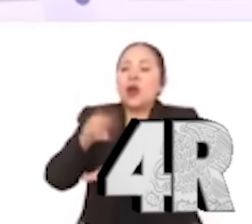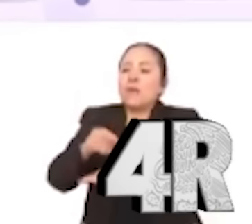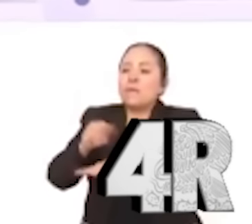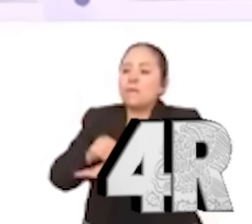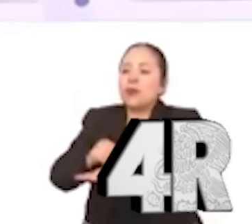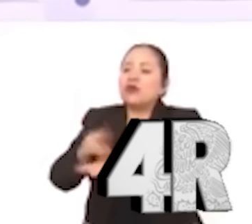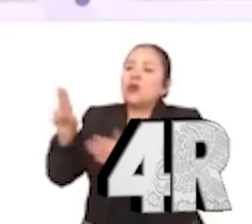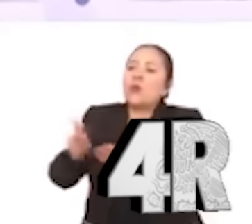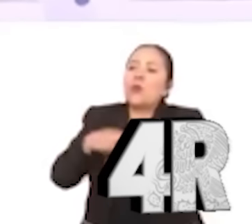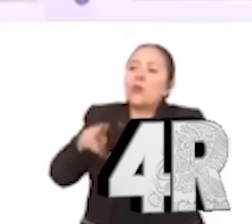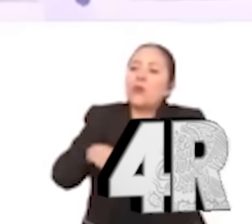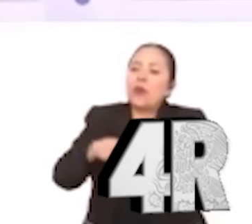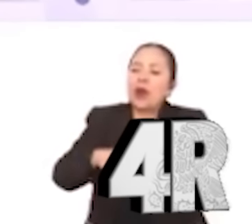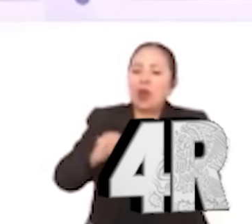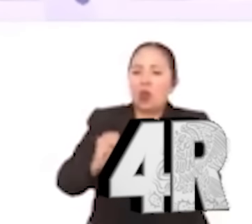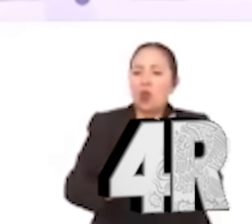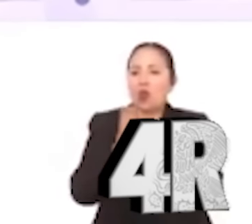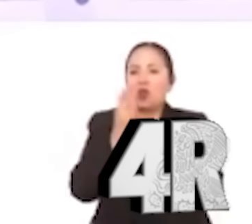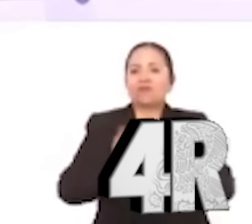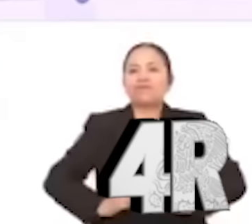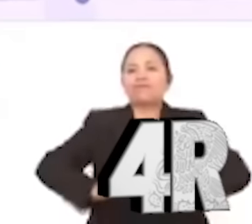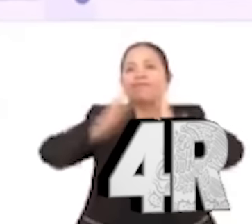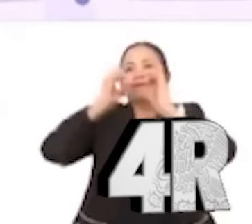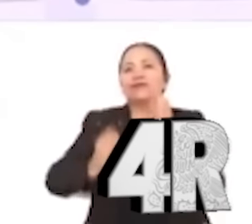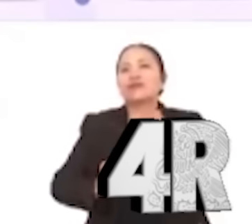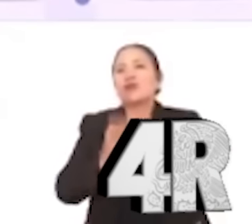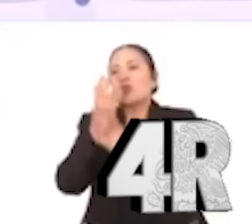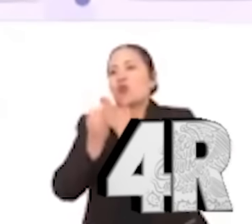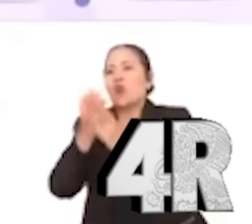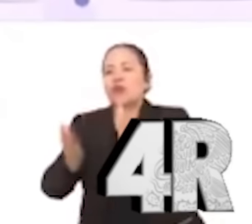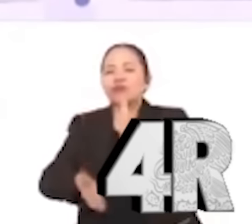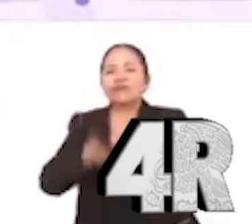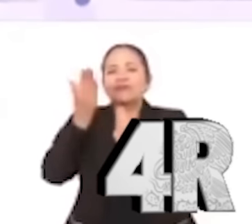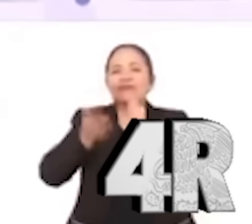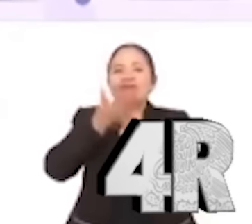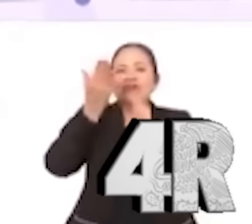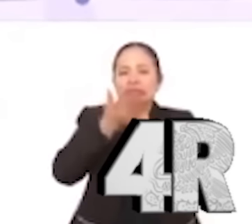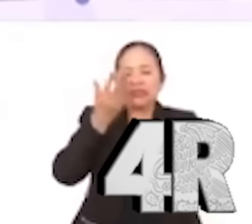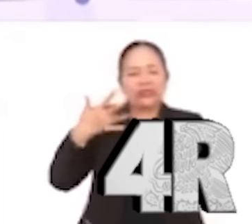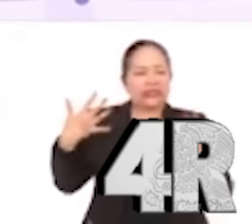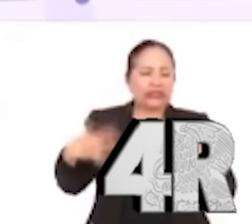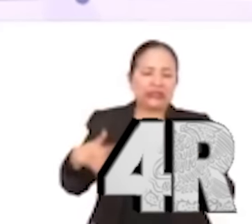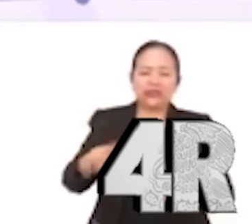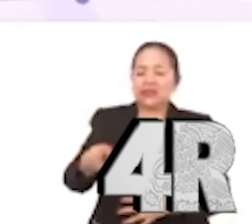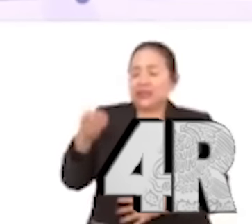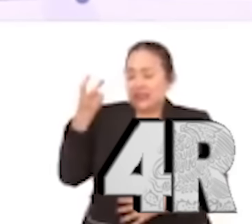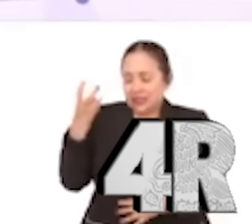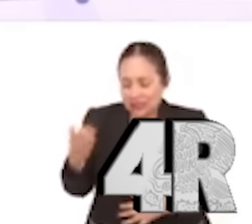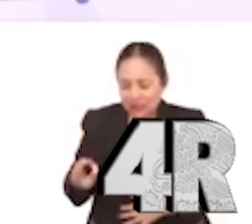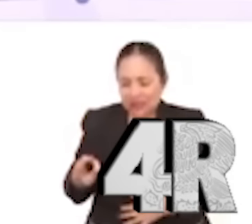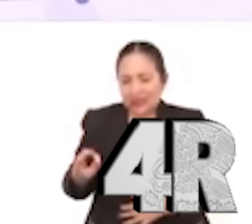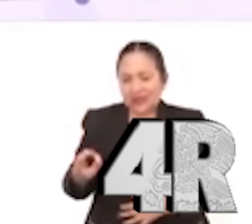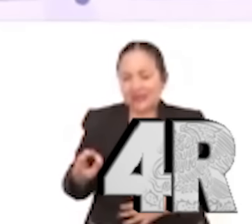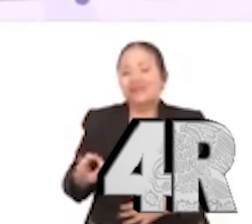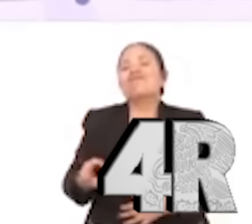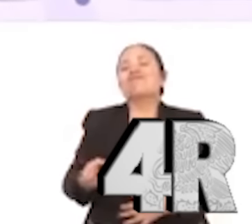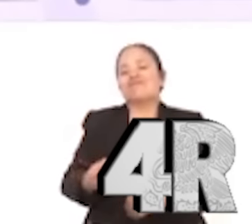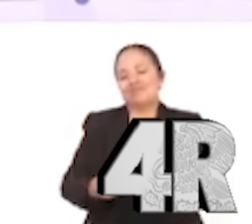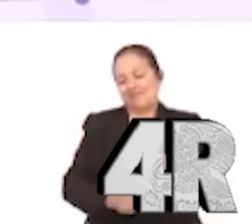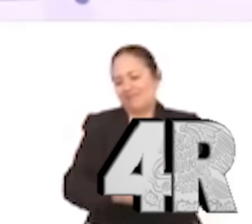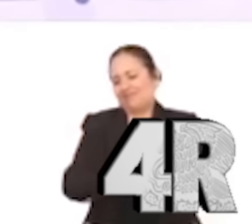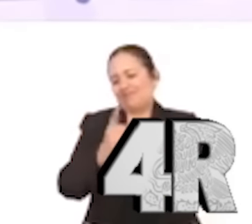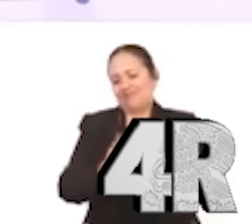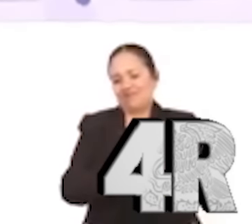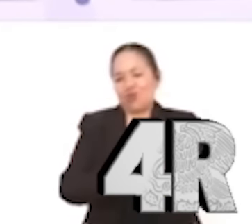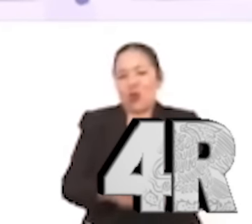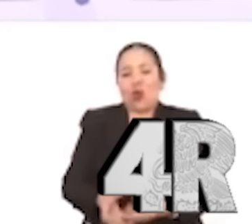bueno, ciudadanos, toda la información que vaya saliendo referente a este tema la estaremos tratando pertinentemente en este canal. Y ya saben, si